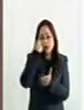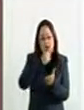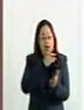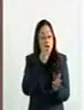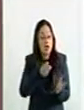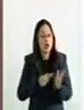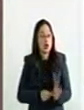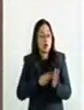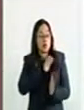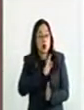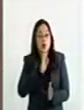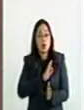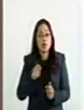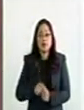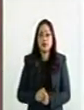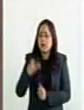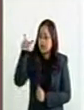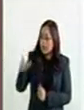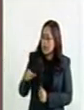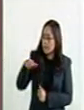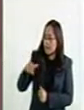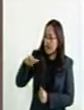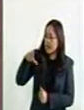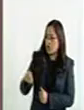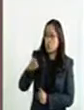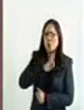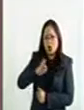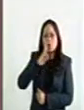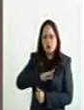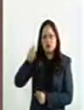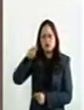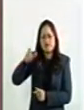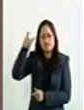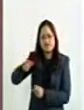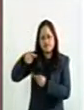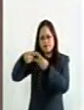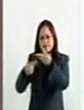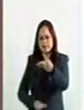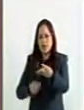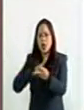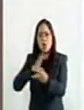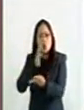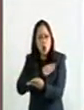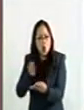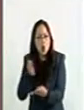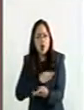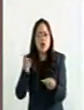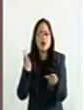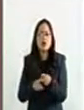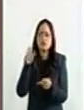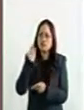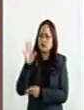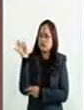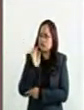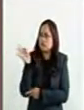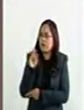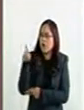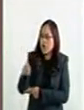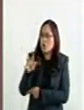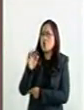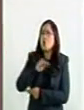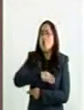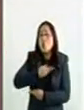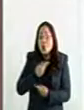de los sobrados merecimientos del maquillo. Entre sus asintributos estaba la generosidad y seguramente él mismo habría